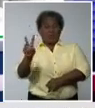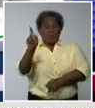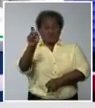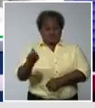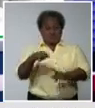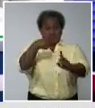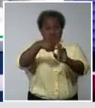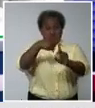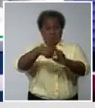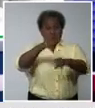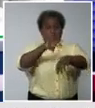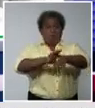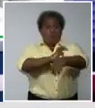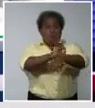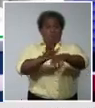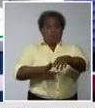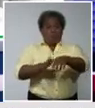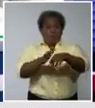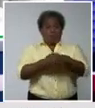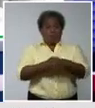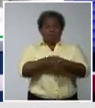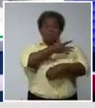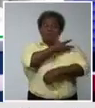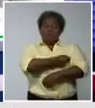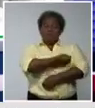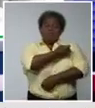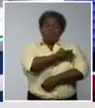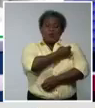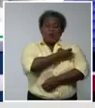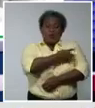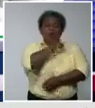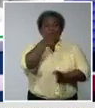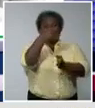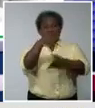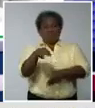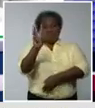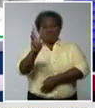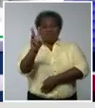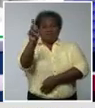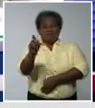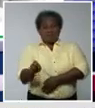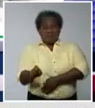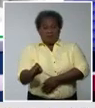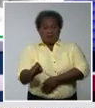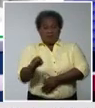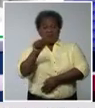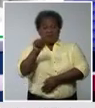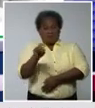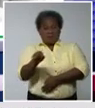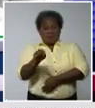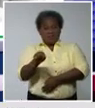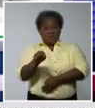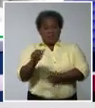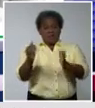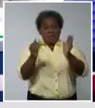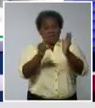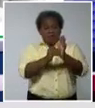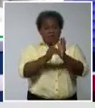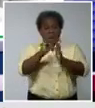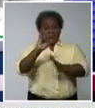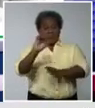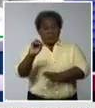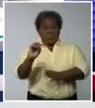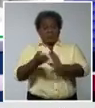la COVID-19, se lamenta el fallecimiento de 3 personas y fueron tributadas 1.060